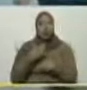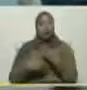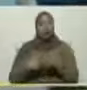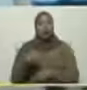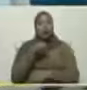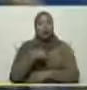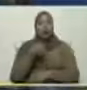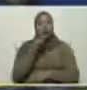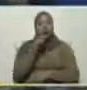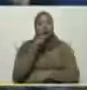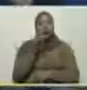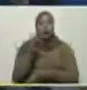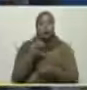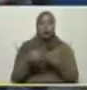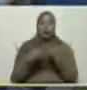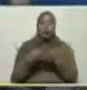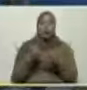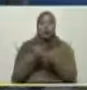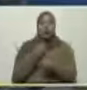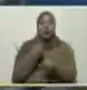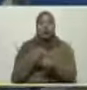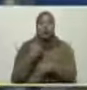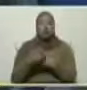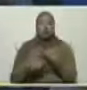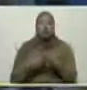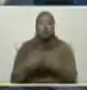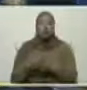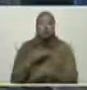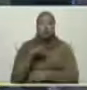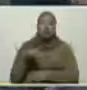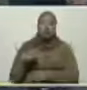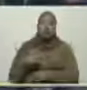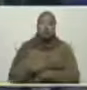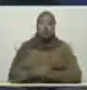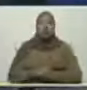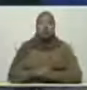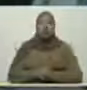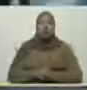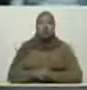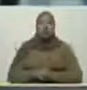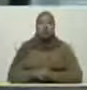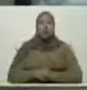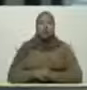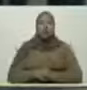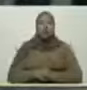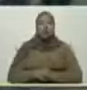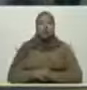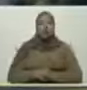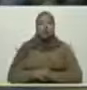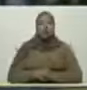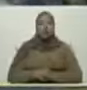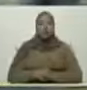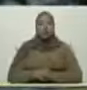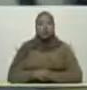hidrocentro que lo recibe con mucho cariño r vamos